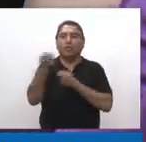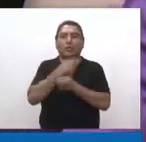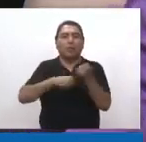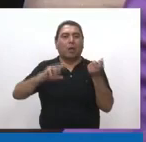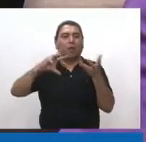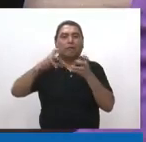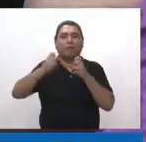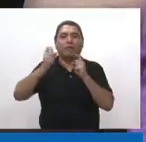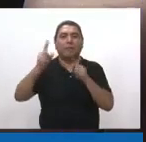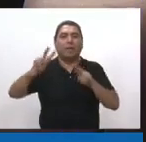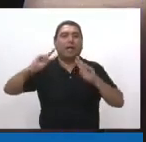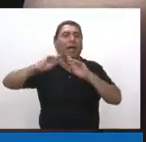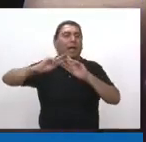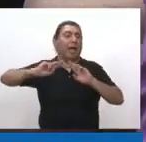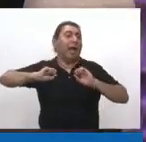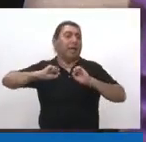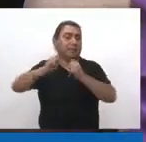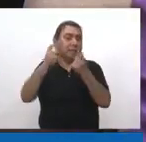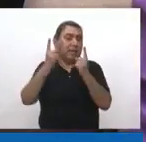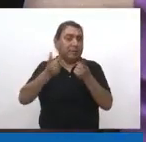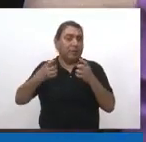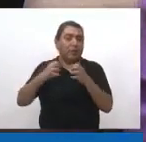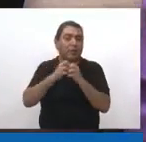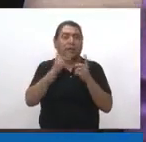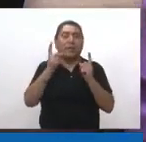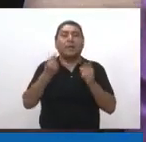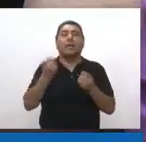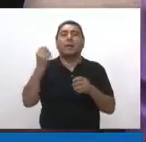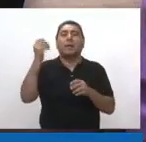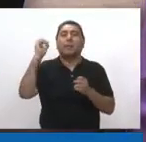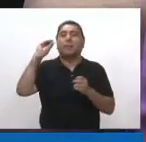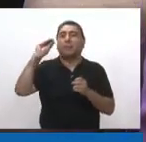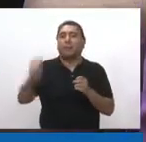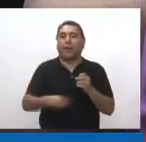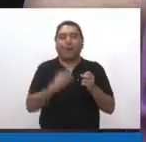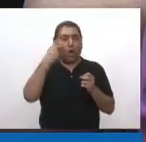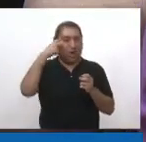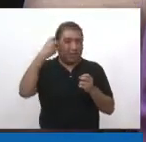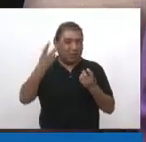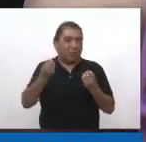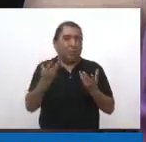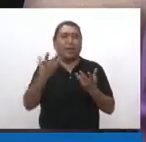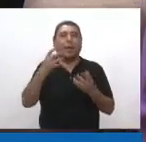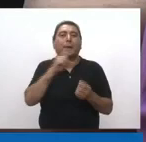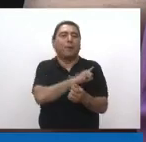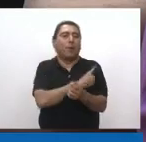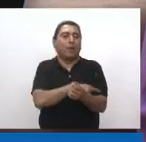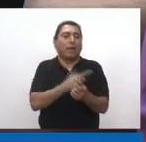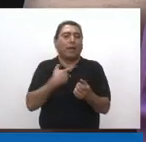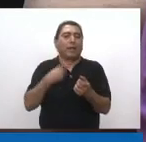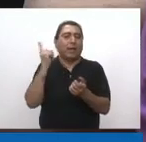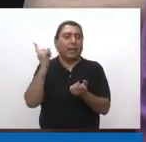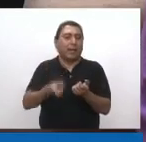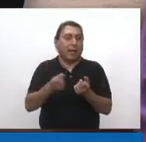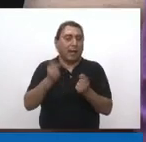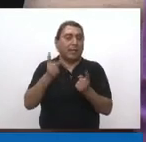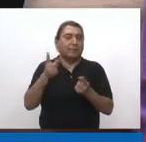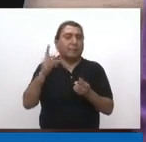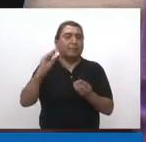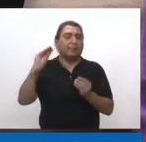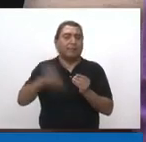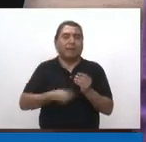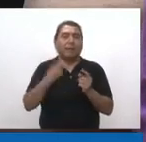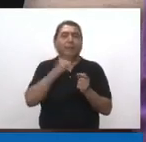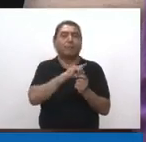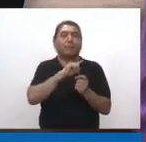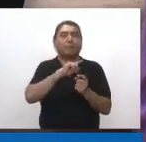la cancelan en el debate, y afecta el Congreso, pierde el Congreso porque pierde su poder de legislar y pierde su poder